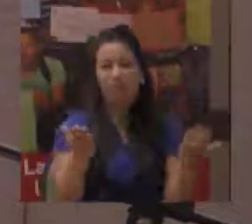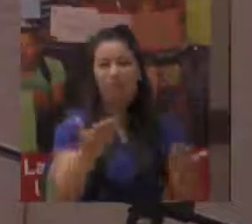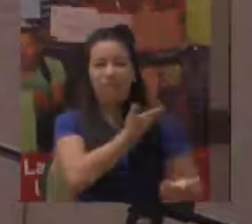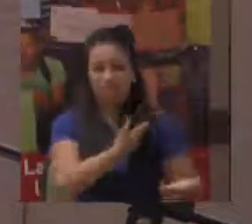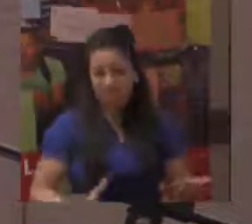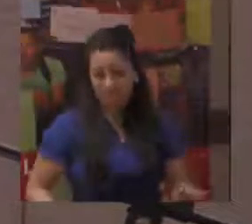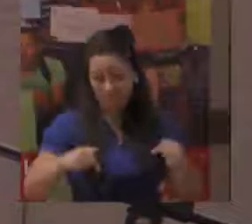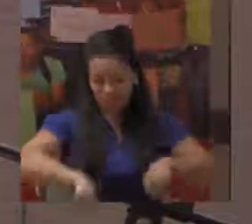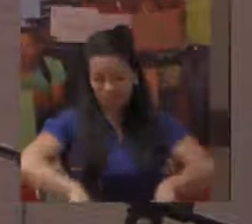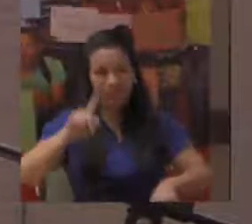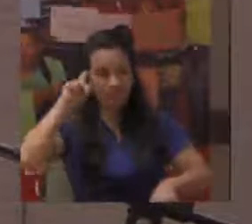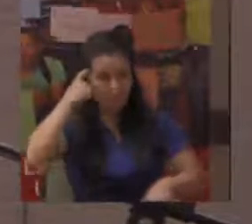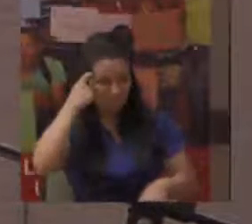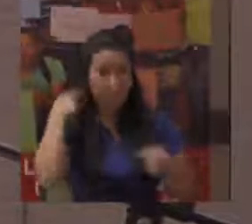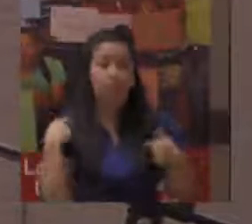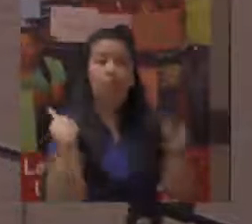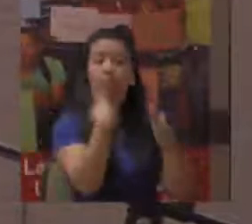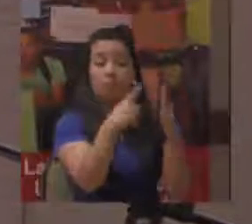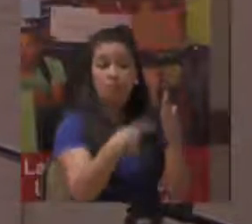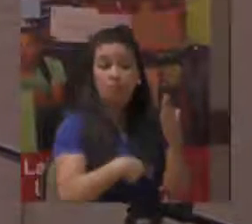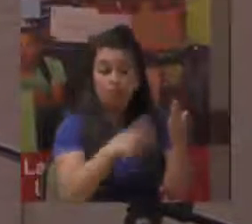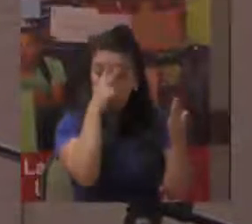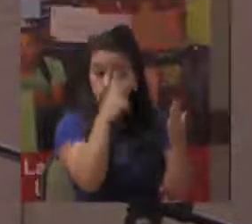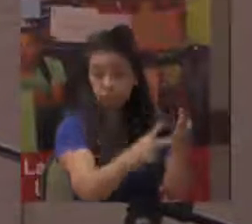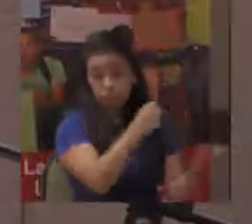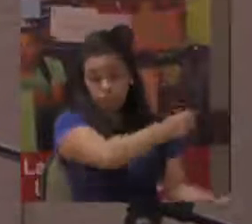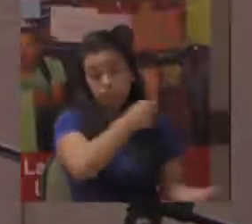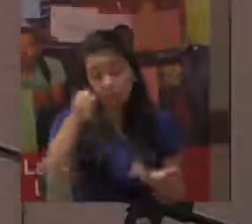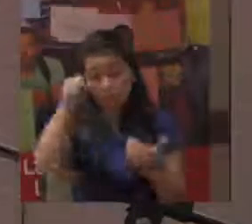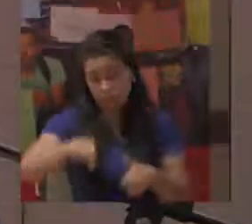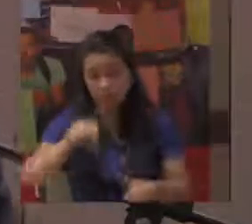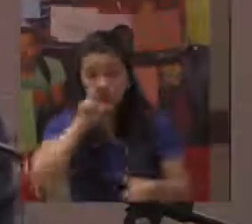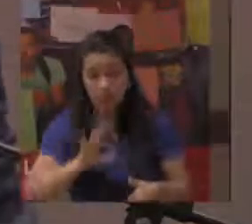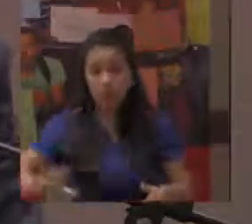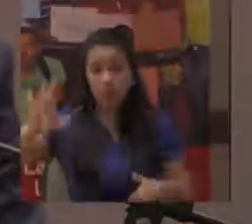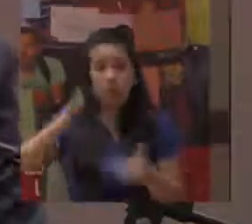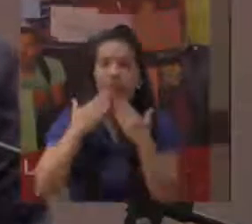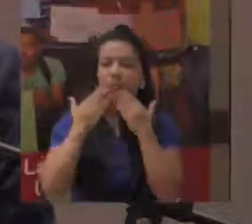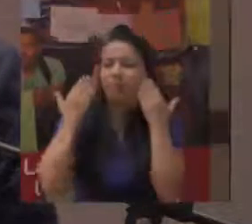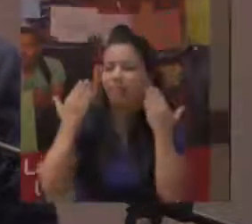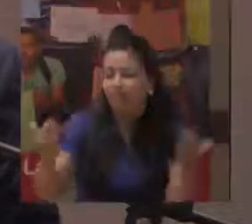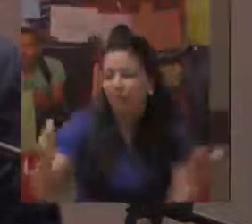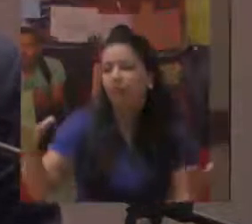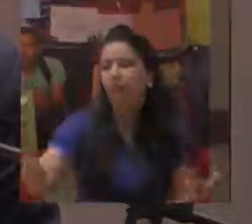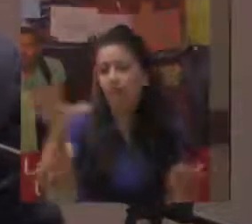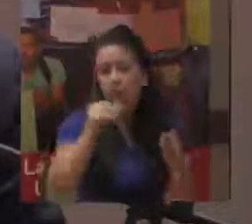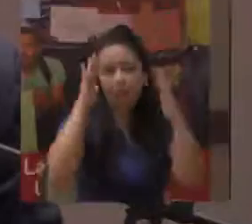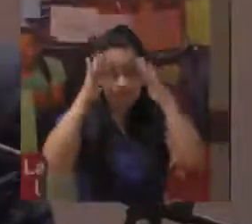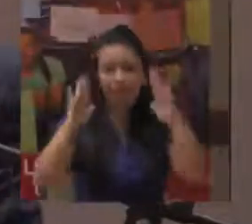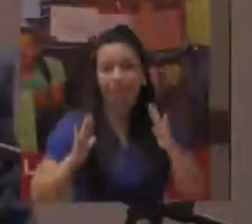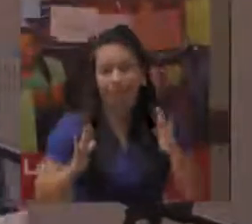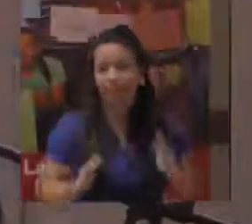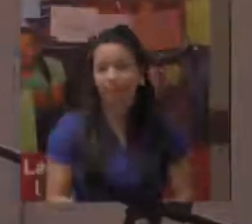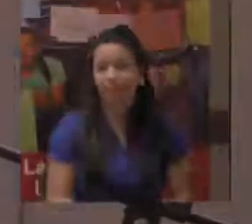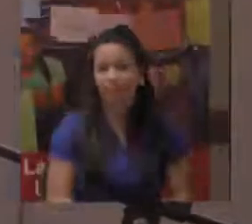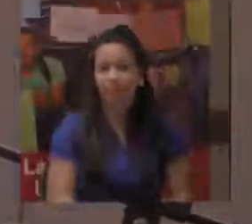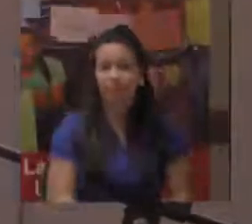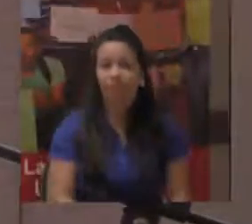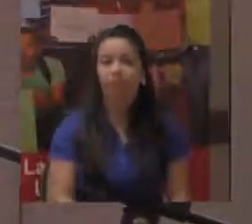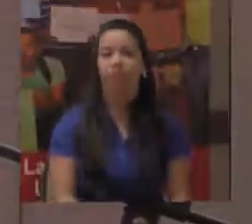República han dispuesto para la ejecución del presupuesto de la Nación. Muchas gracias por su atención.